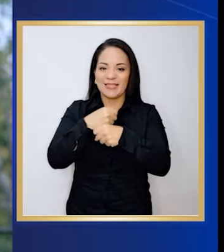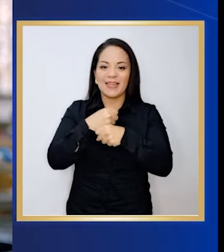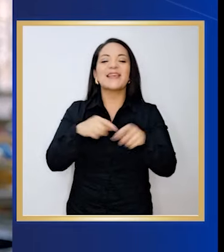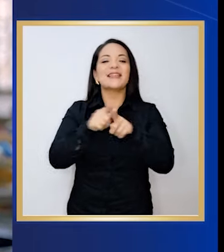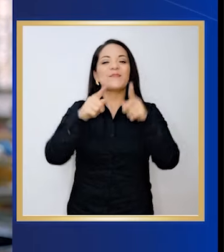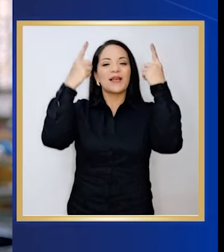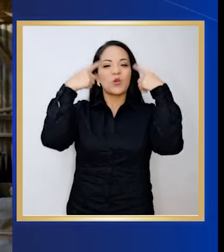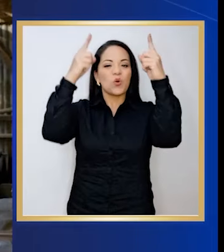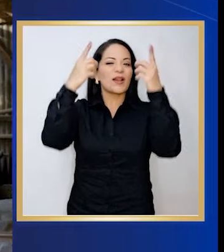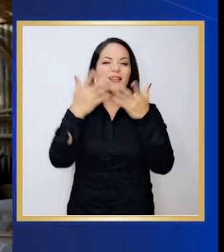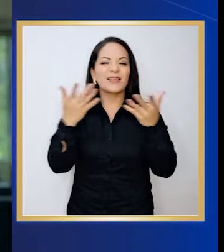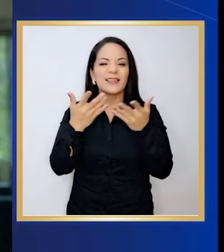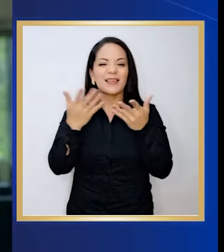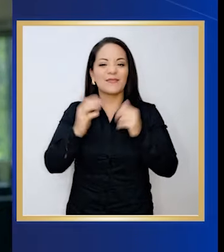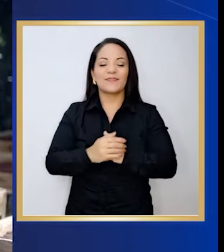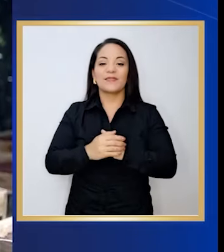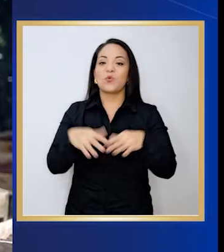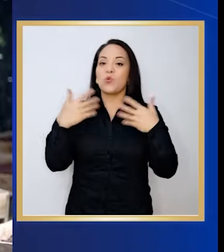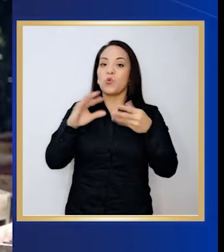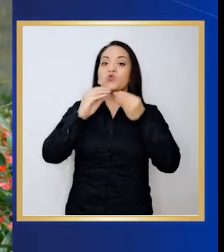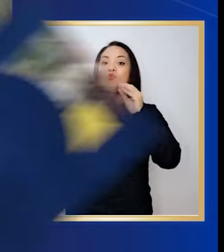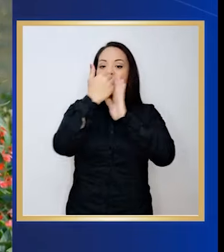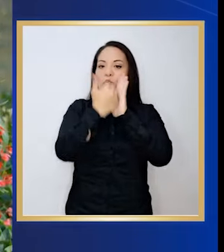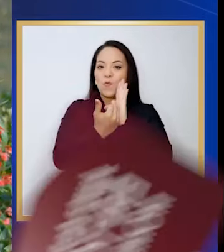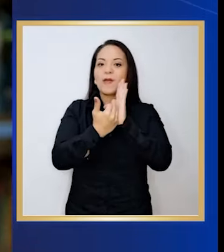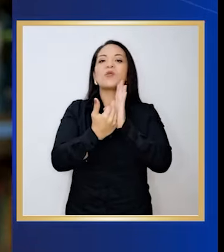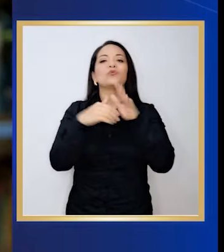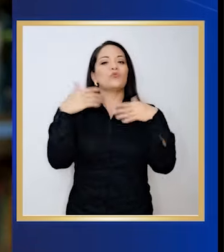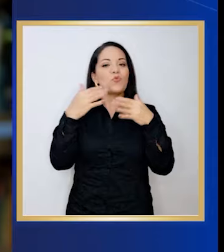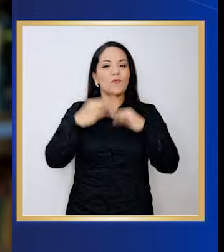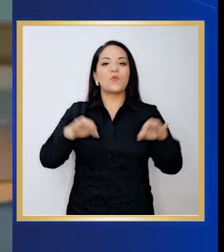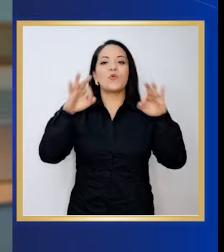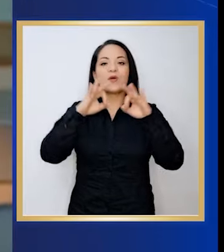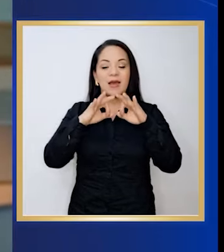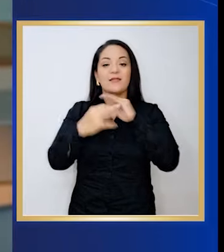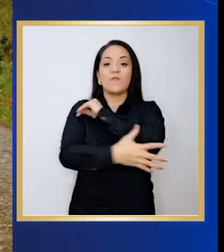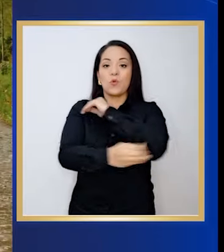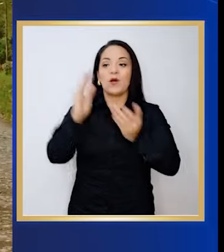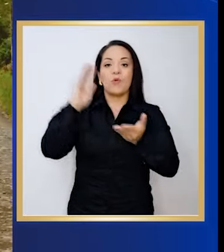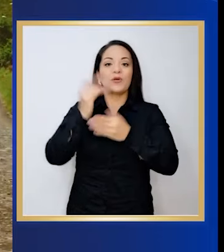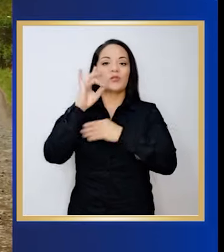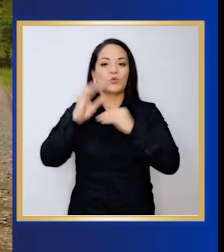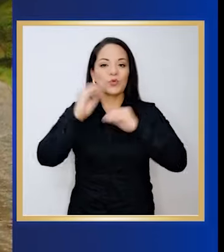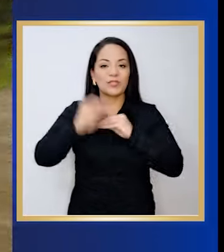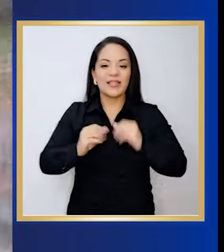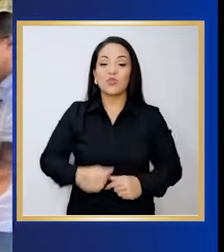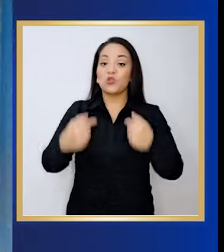cosas y para lograr una cifra histórica de pobreza del 18%